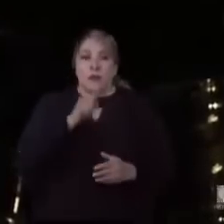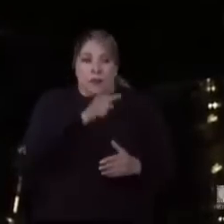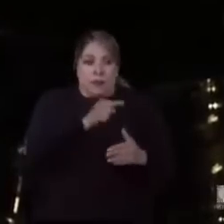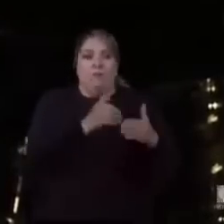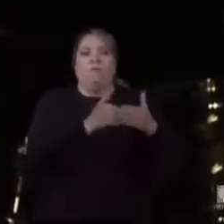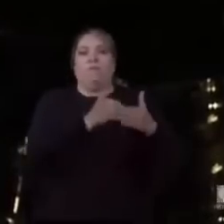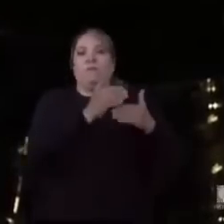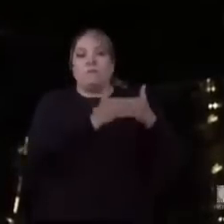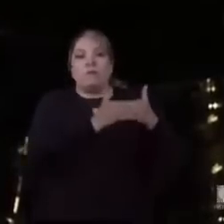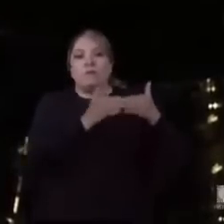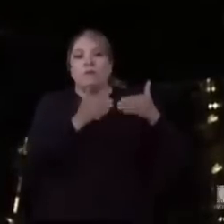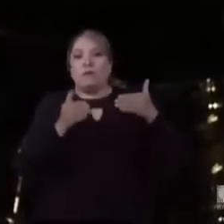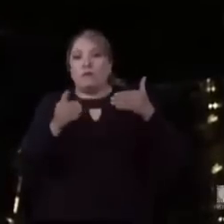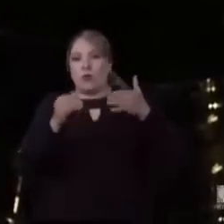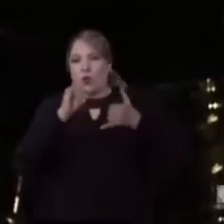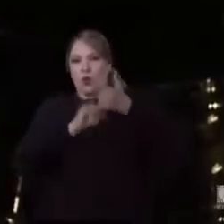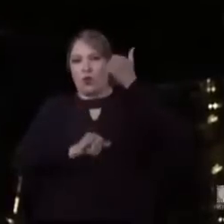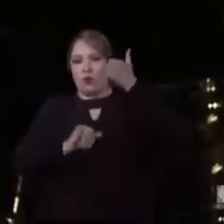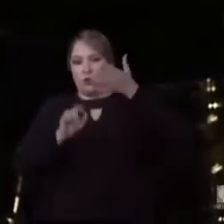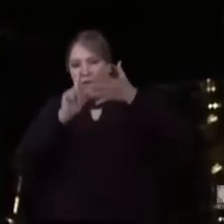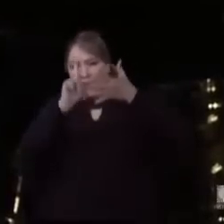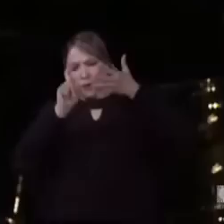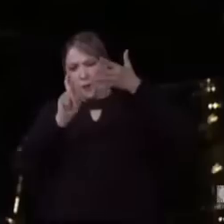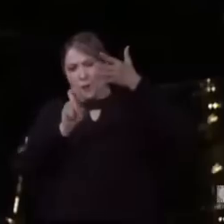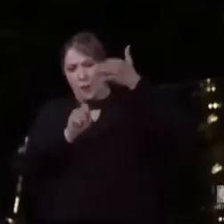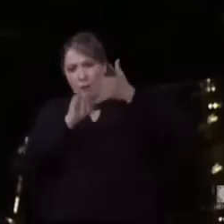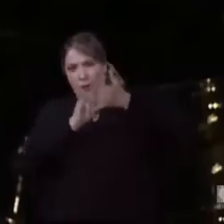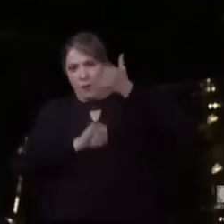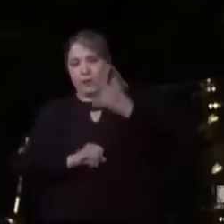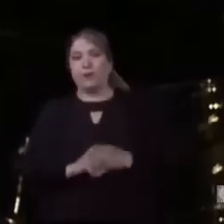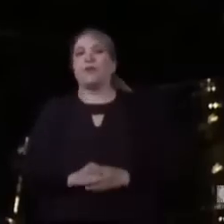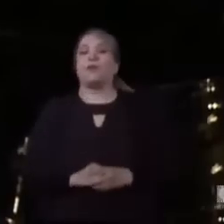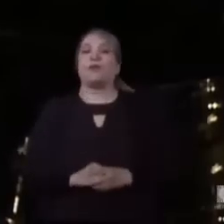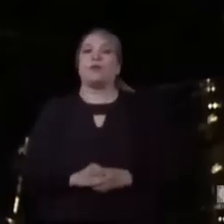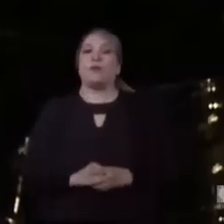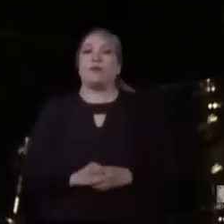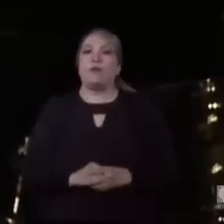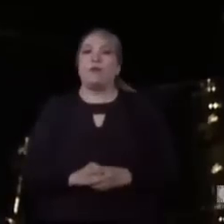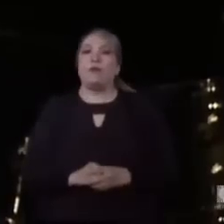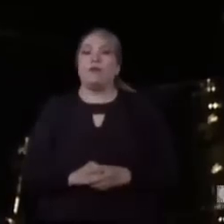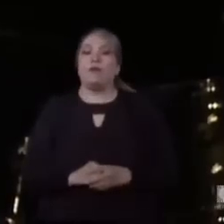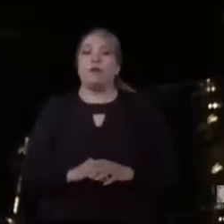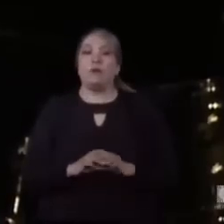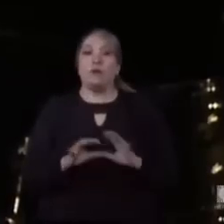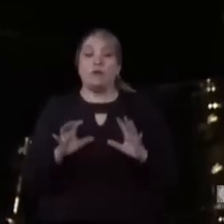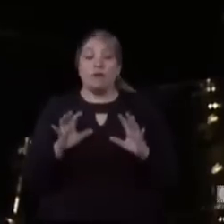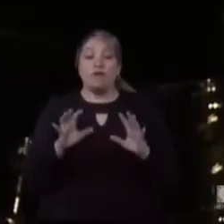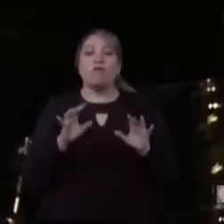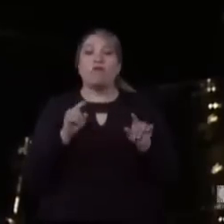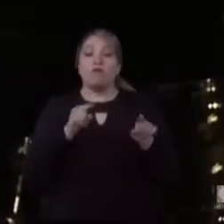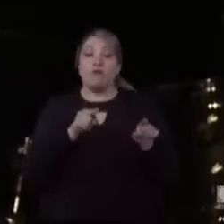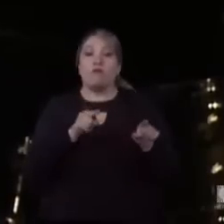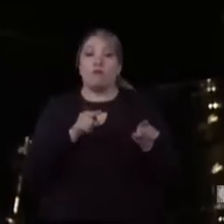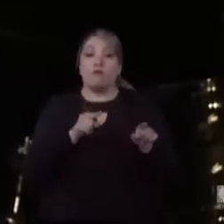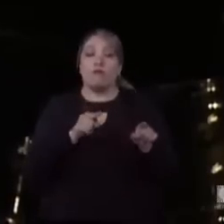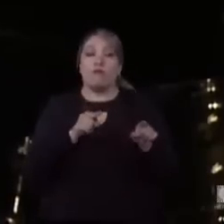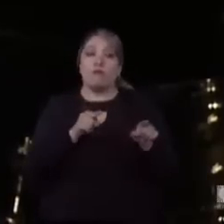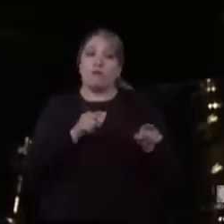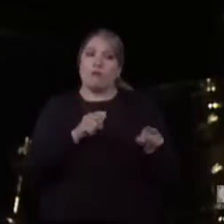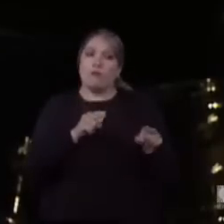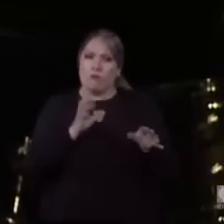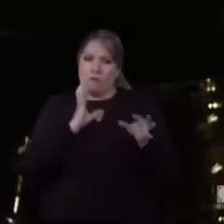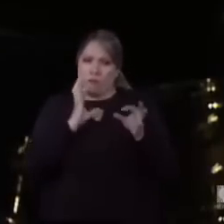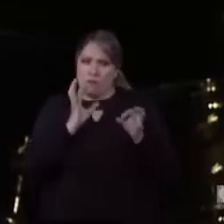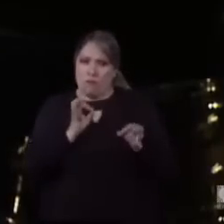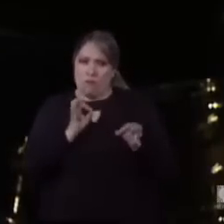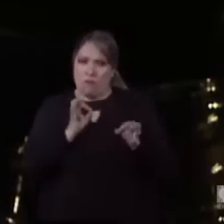Desde allí pasamos a las preguntas finales. Cuando teníamos las cosas a la mano, ¿es eso lo que